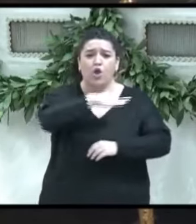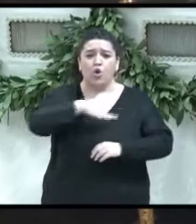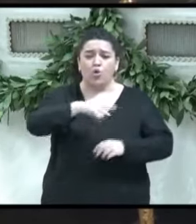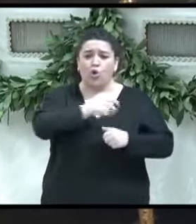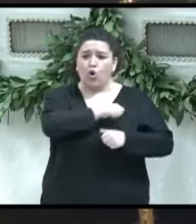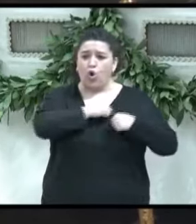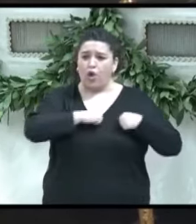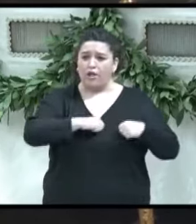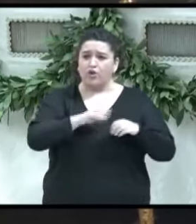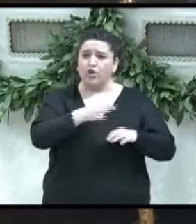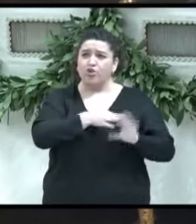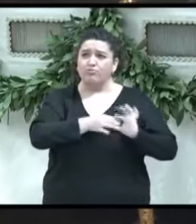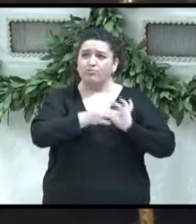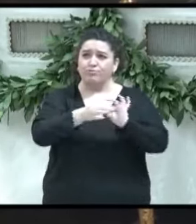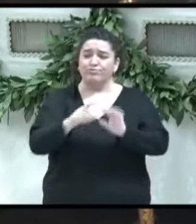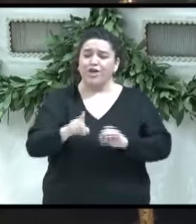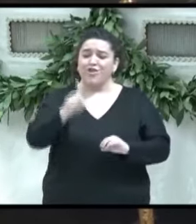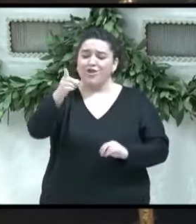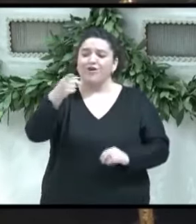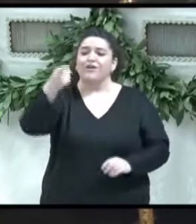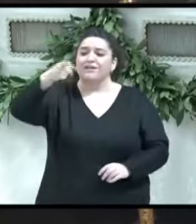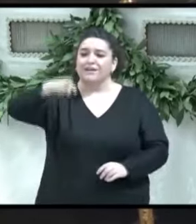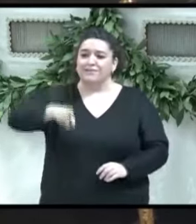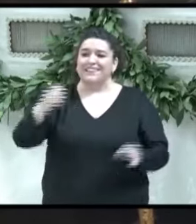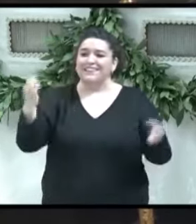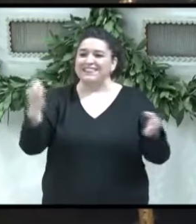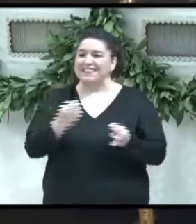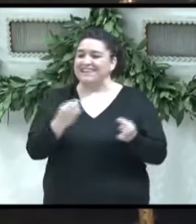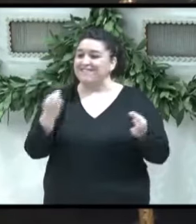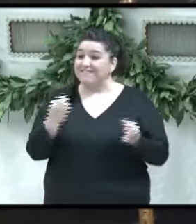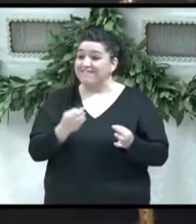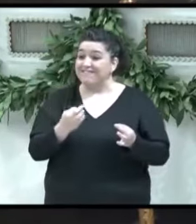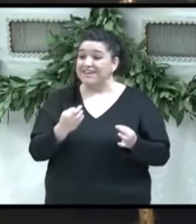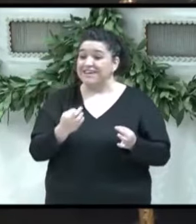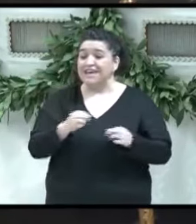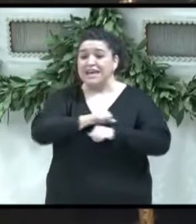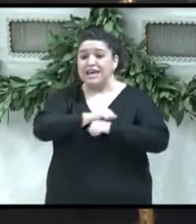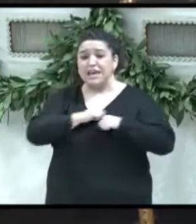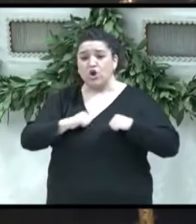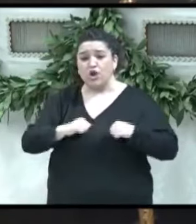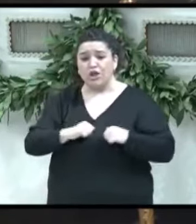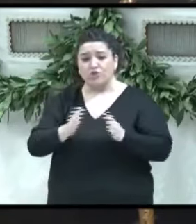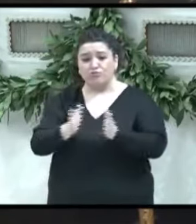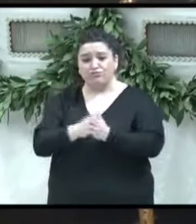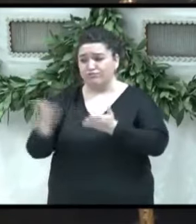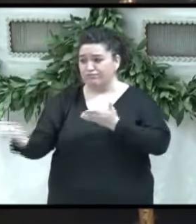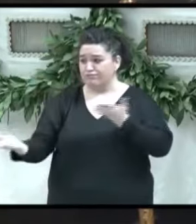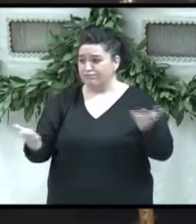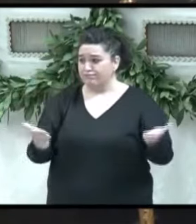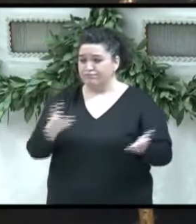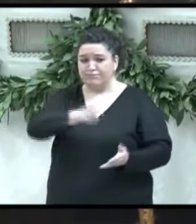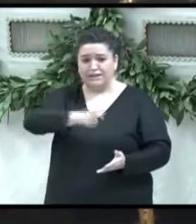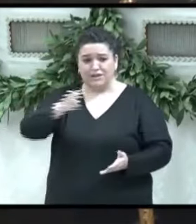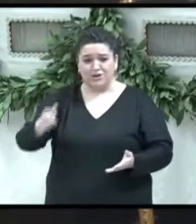Dios también lo debe tener lo deben tener en el corazón del cristiano